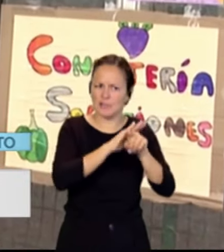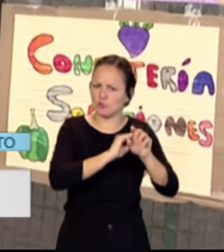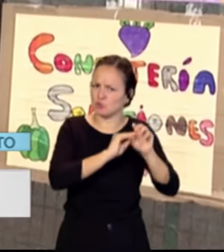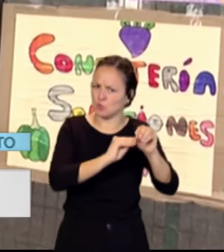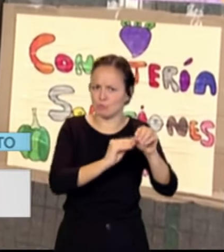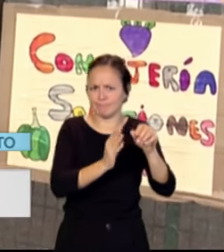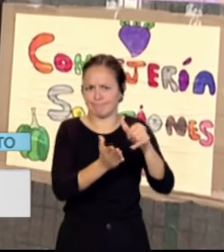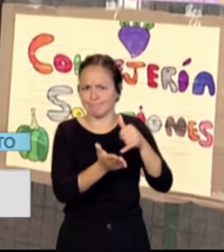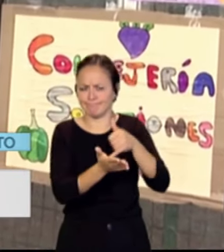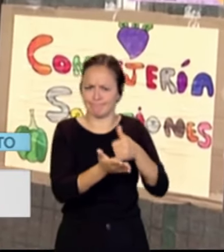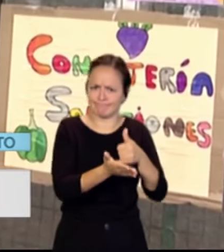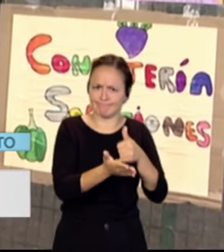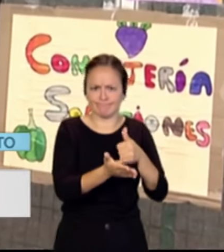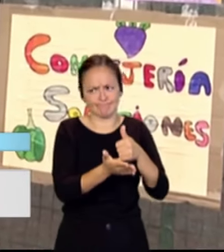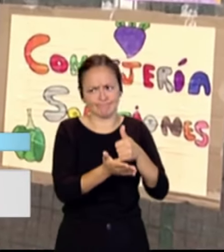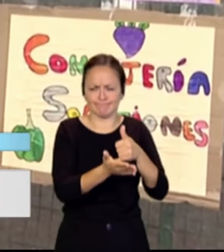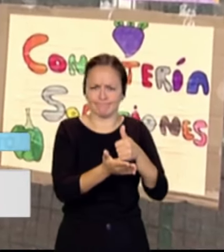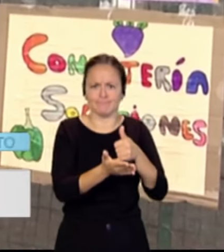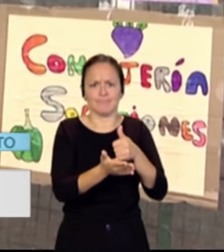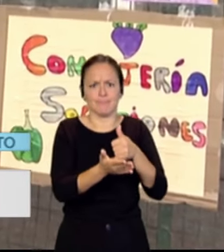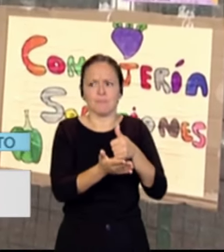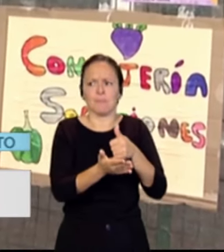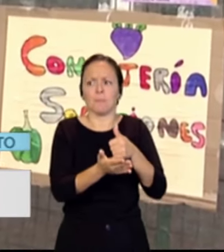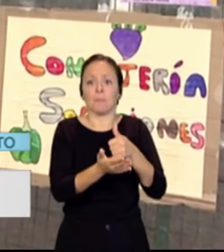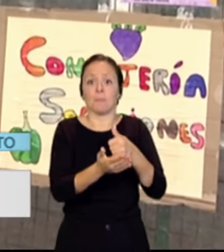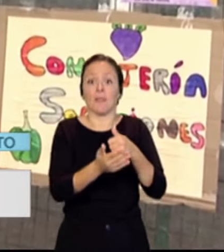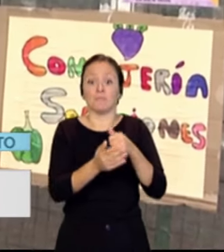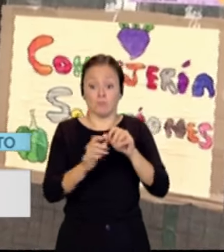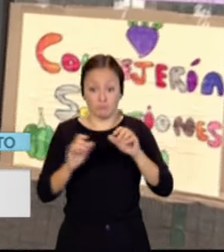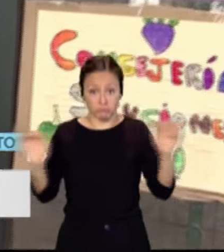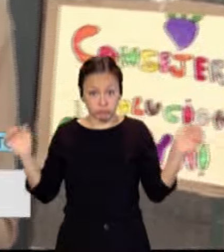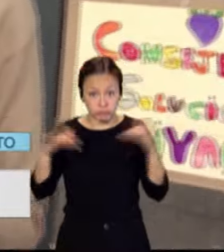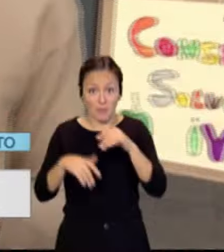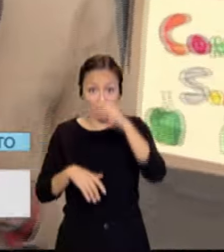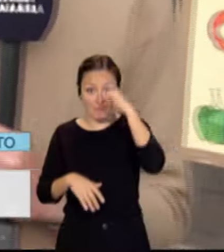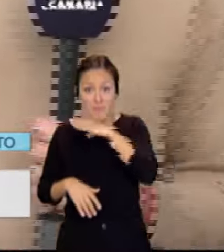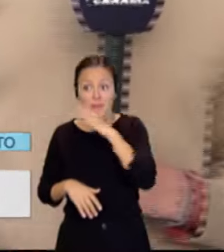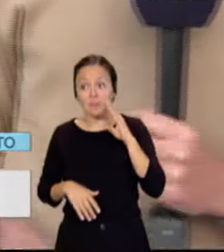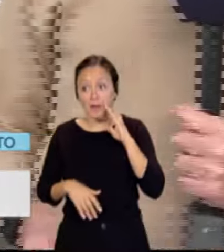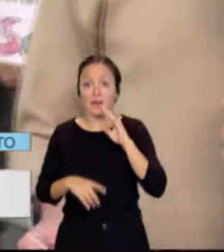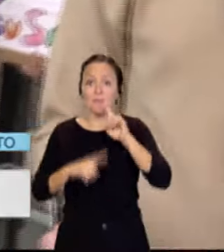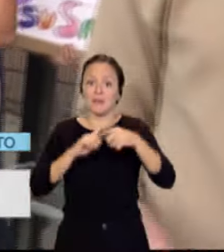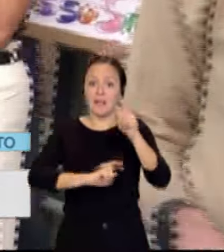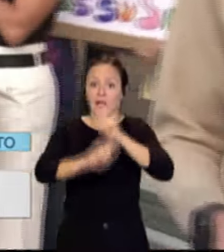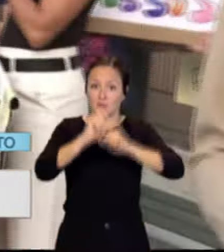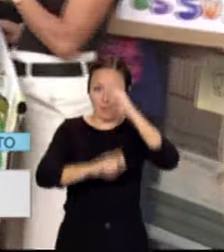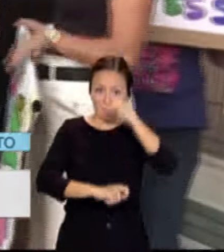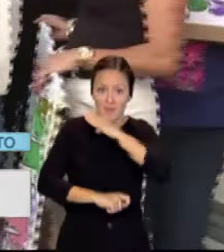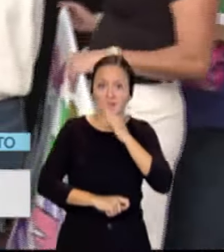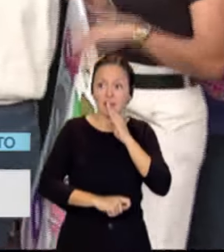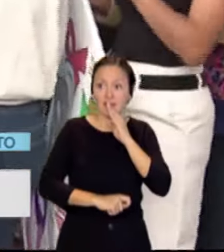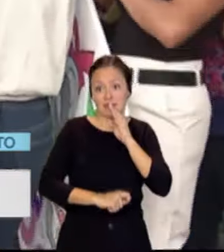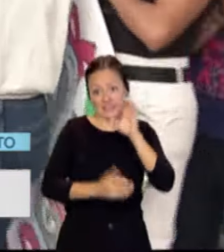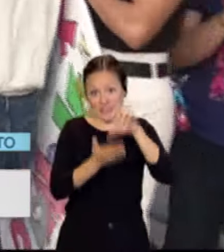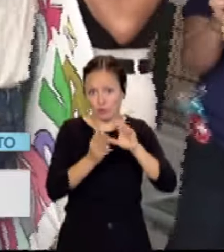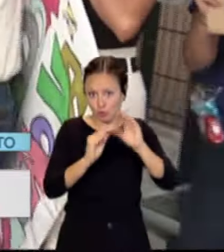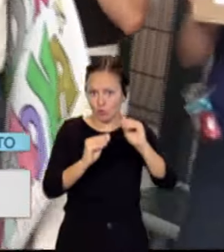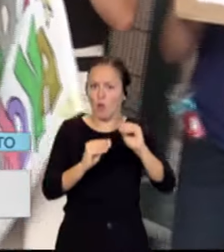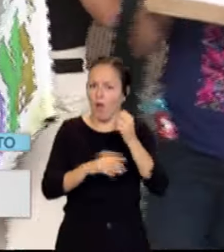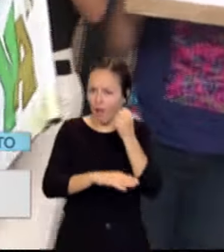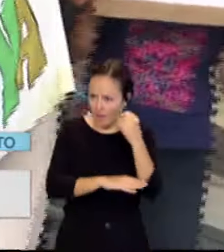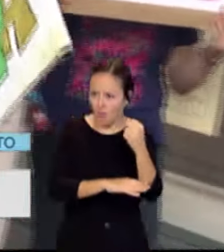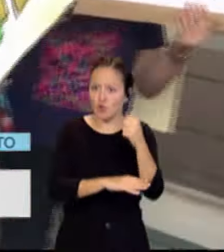gestión de este comedor una concentración que ha sido convocada por padres y madres apoyados por el ampa del centro del colegio Ruiz de padrón y está con nosotros